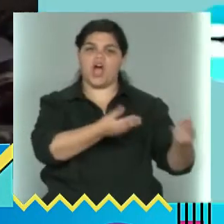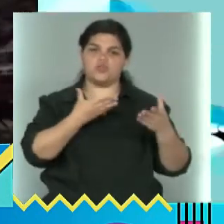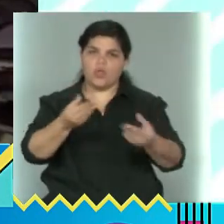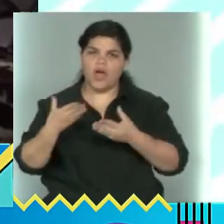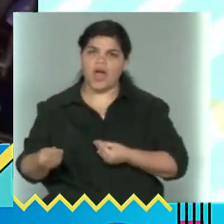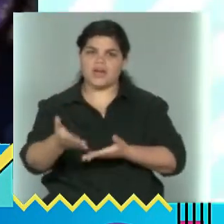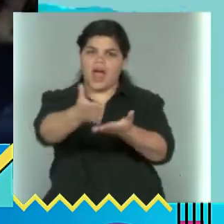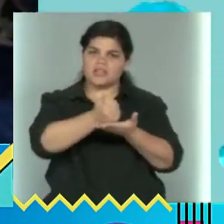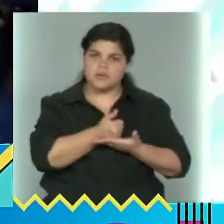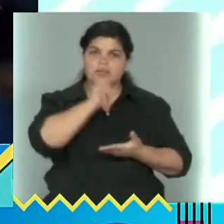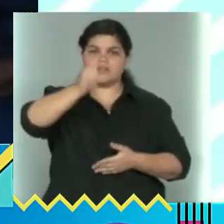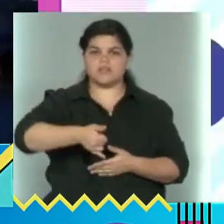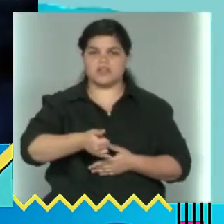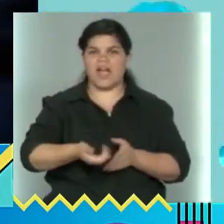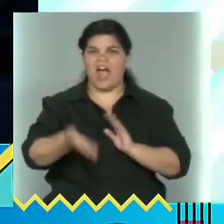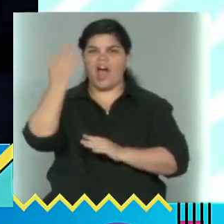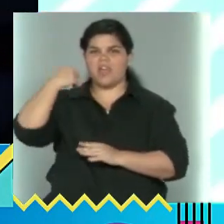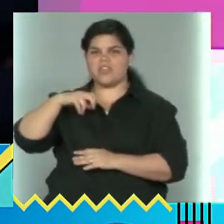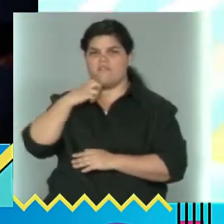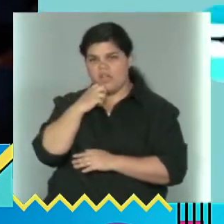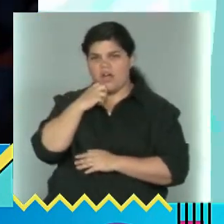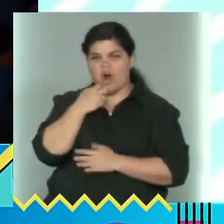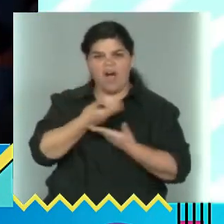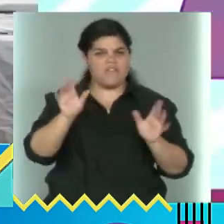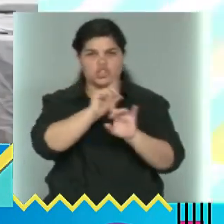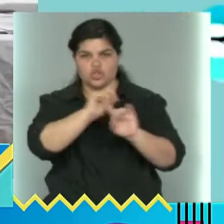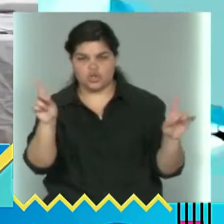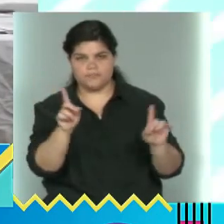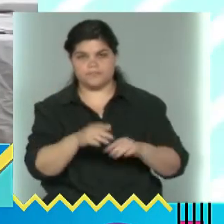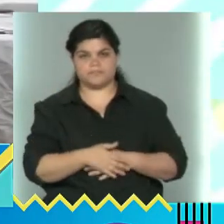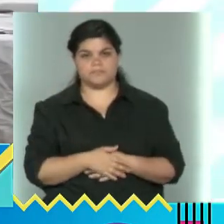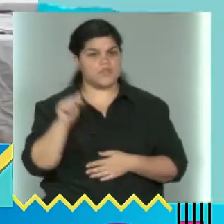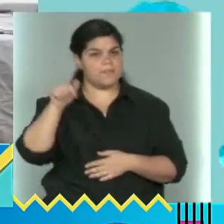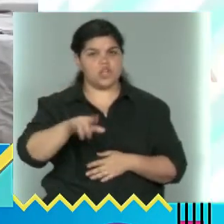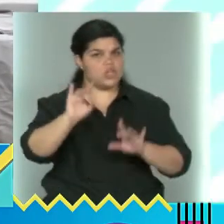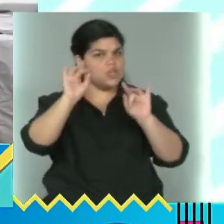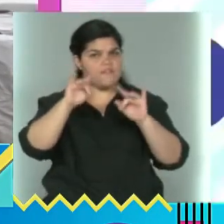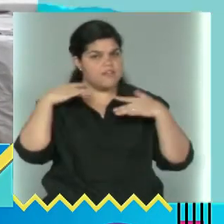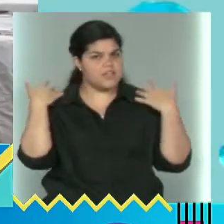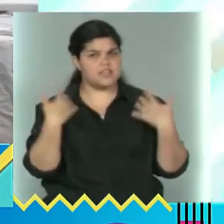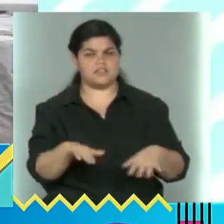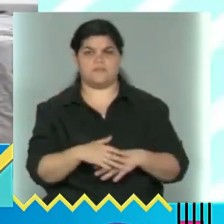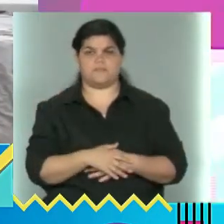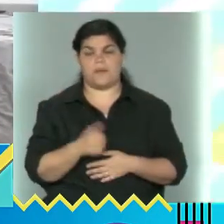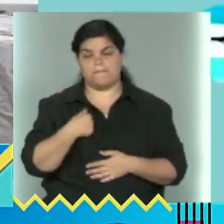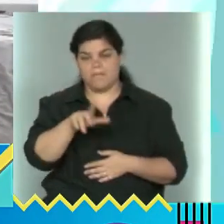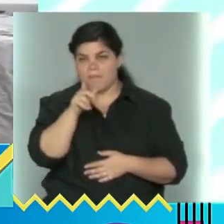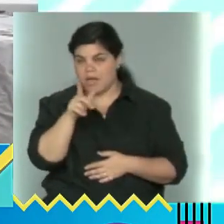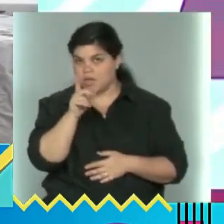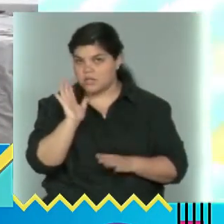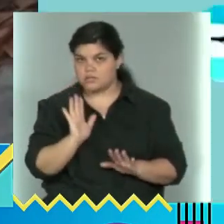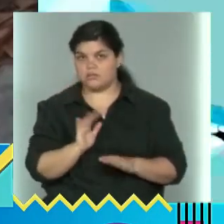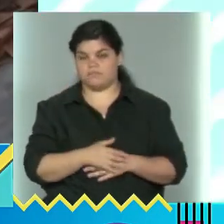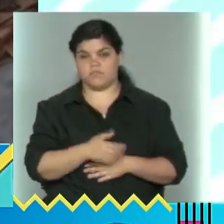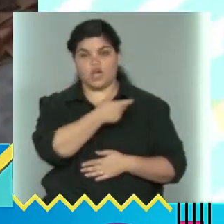por ahí las generaciones anteriores. Bien, y también eso es lo que se quiere mostrar, ¿no? Pero es muy difícil conseguir, creo,